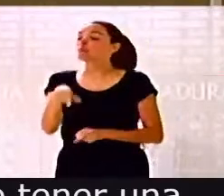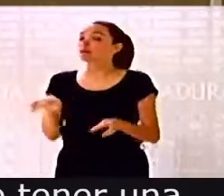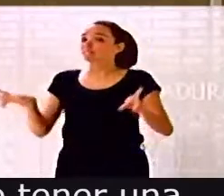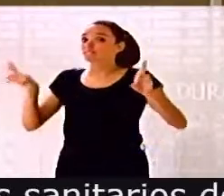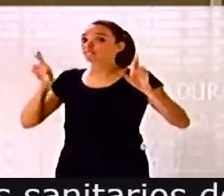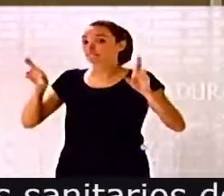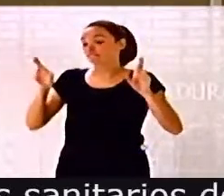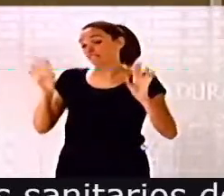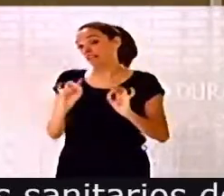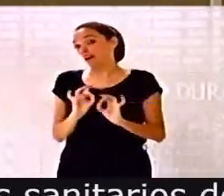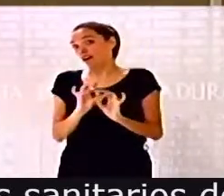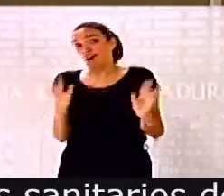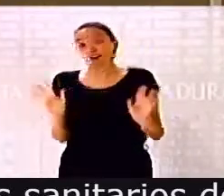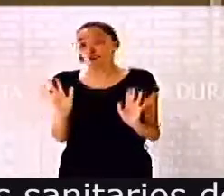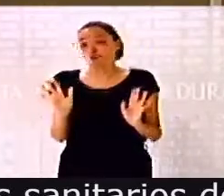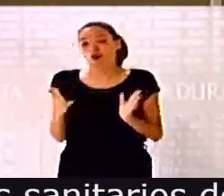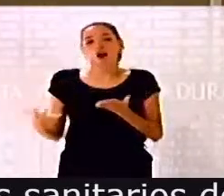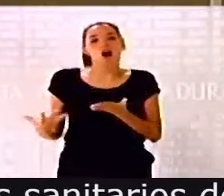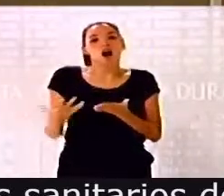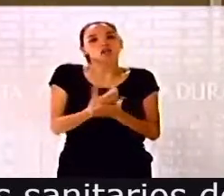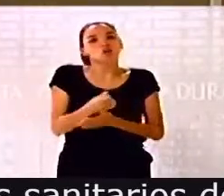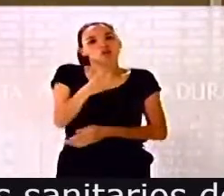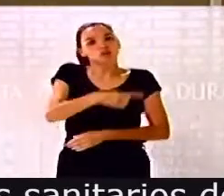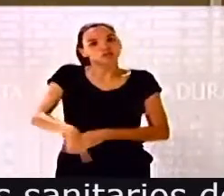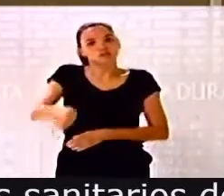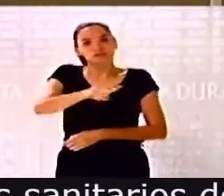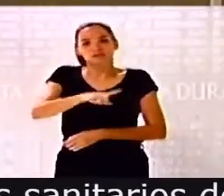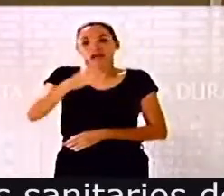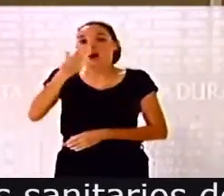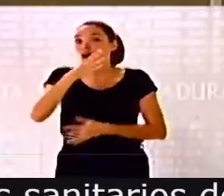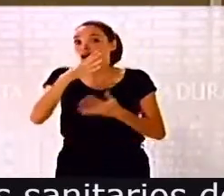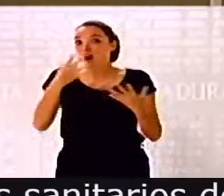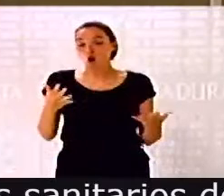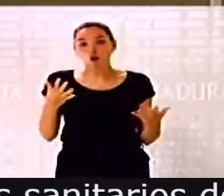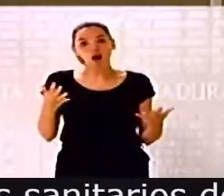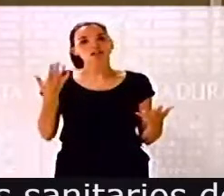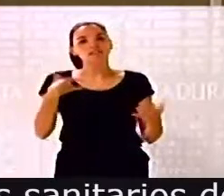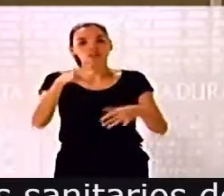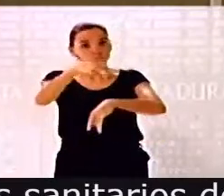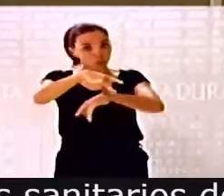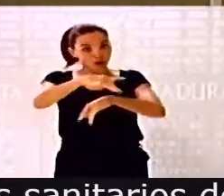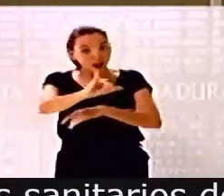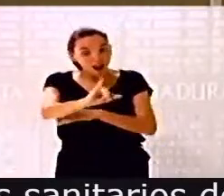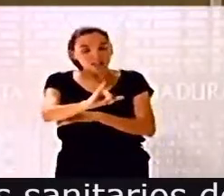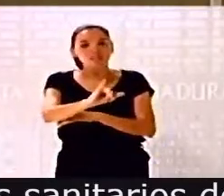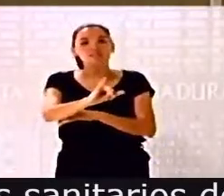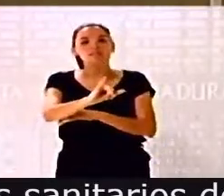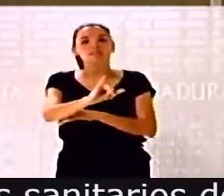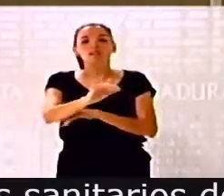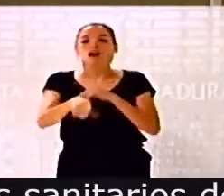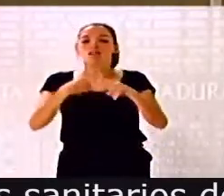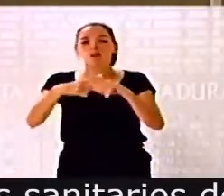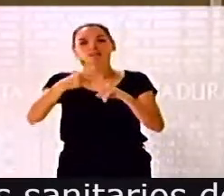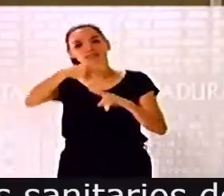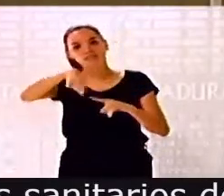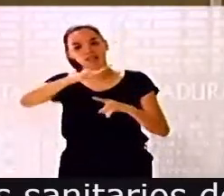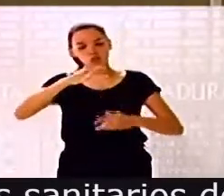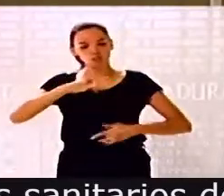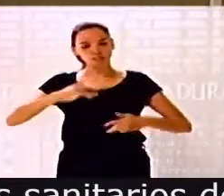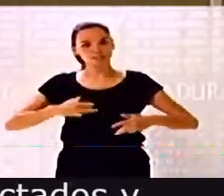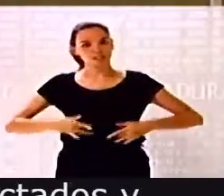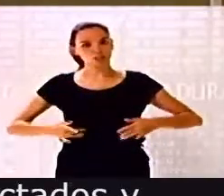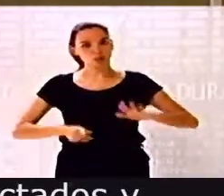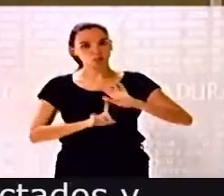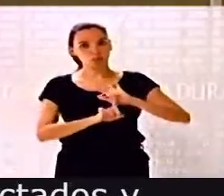también, evidentemente, a todos aquellos que en este momento se encuentran infectados y, además, desarrollando los síntomas